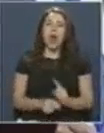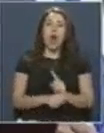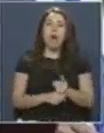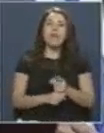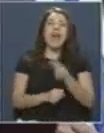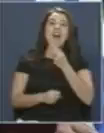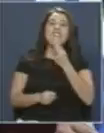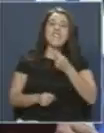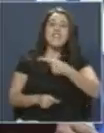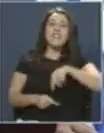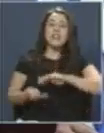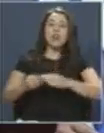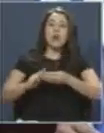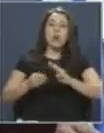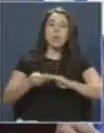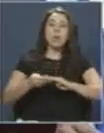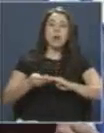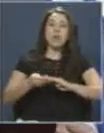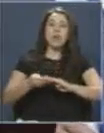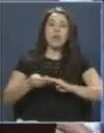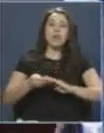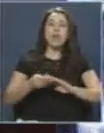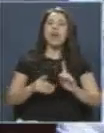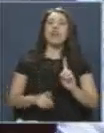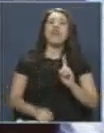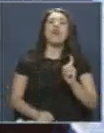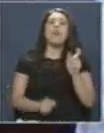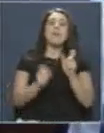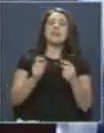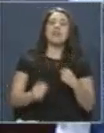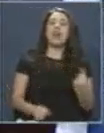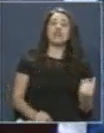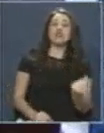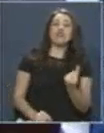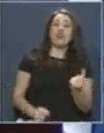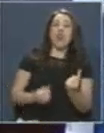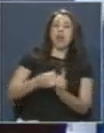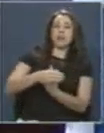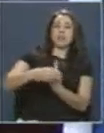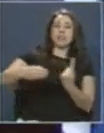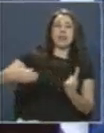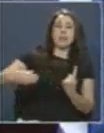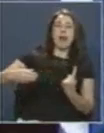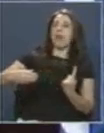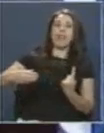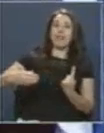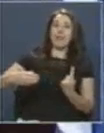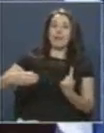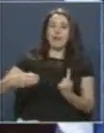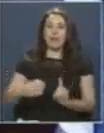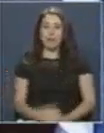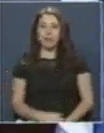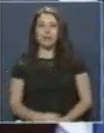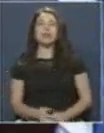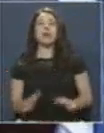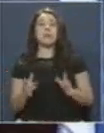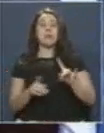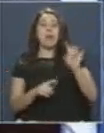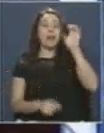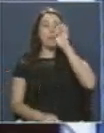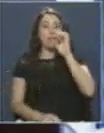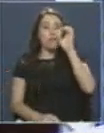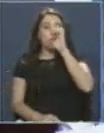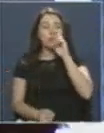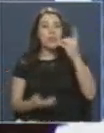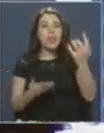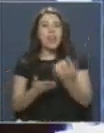vivir en comunidad y no como seres aislados. Pareciera entonces que la búsqueda de